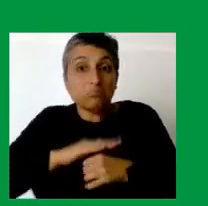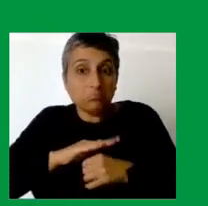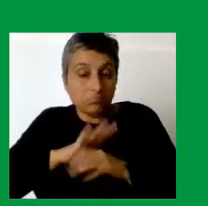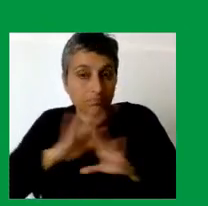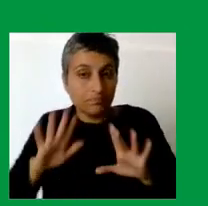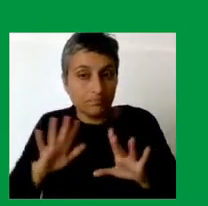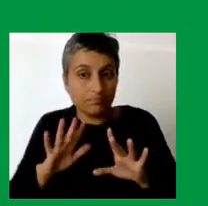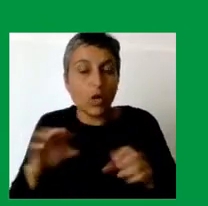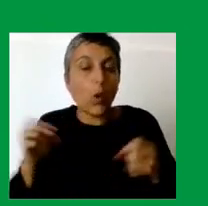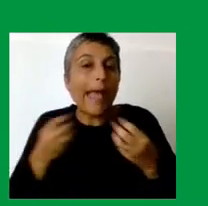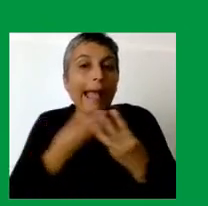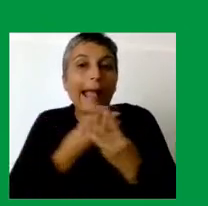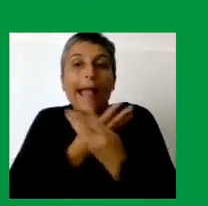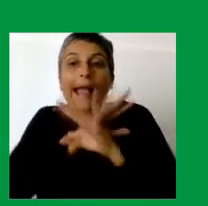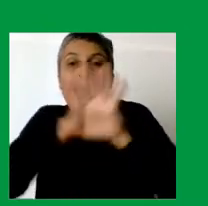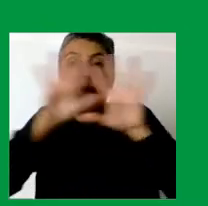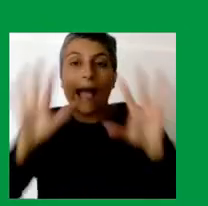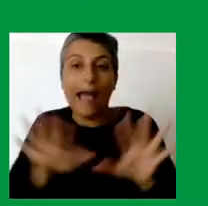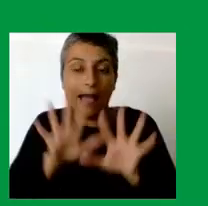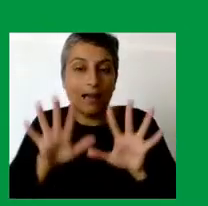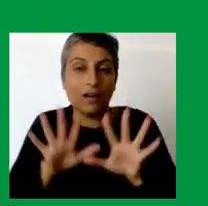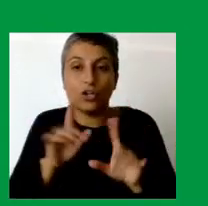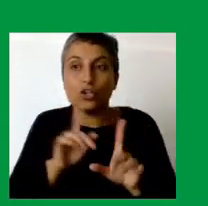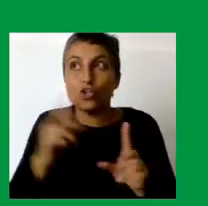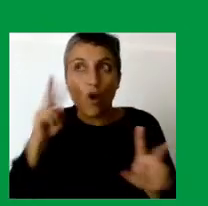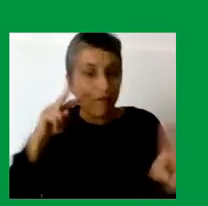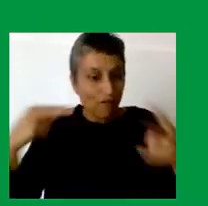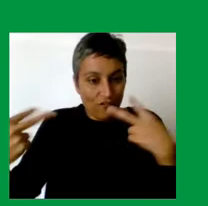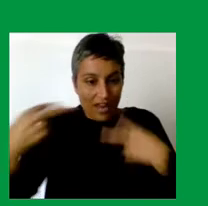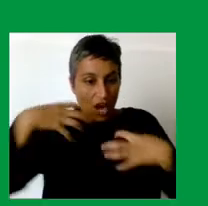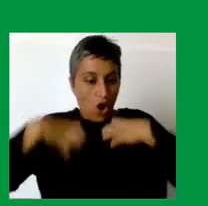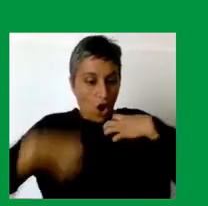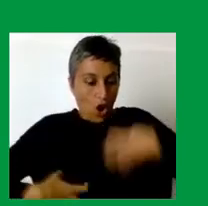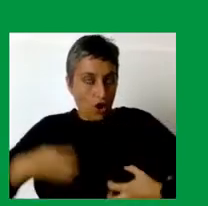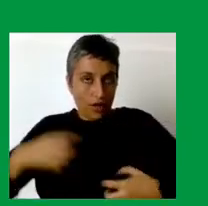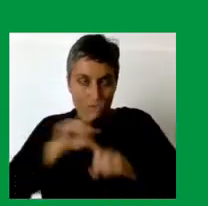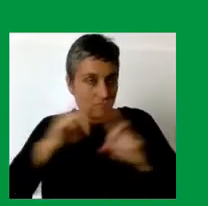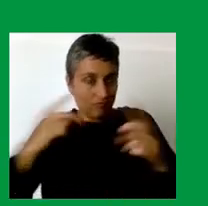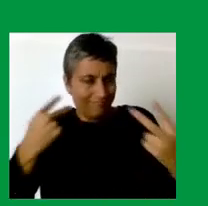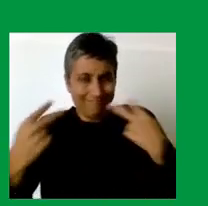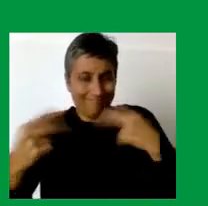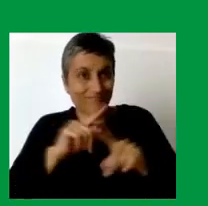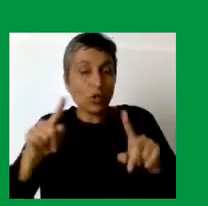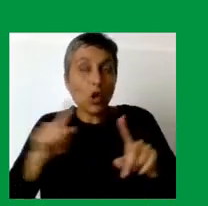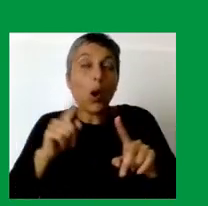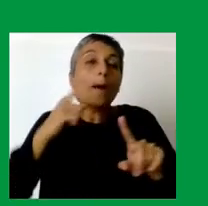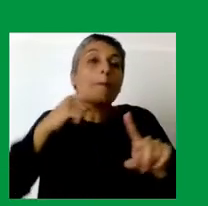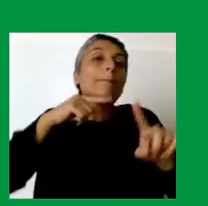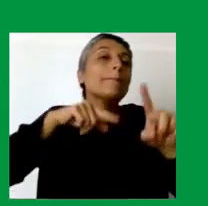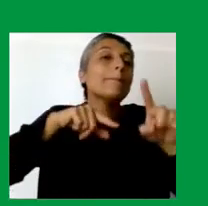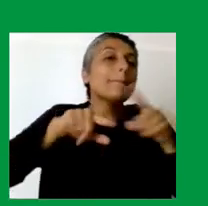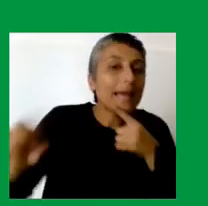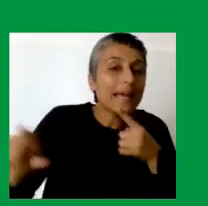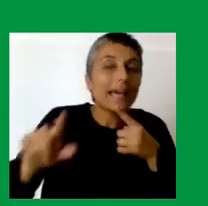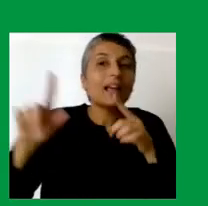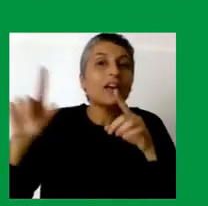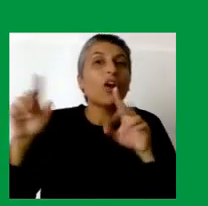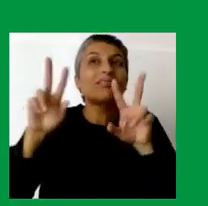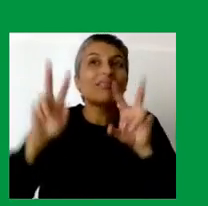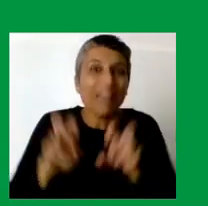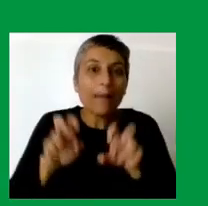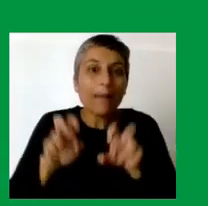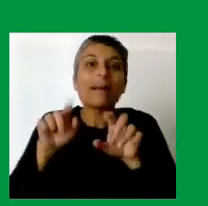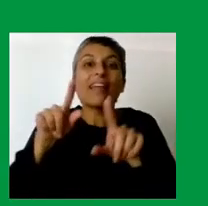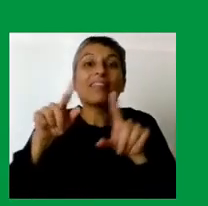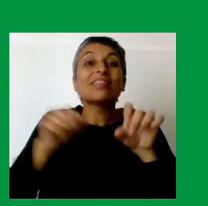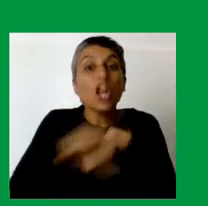no somos transparentes en el sentido de que no se ven nuestros órganos, pero en el ecosistema, digamos, de pantallas y